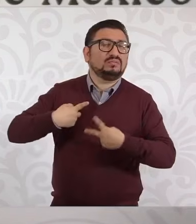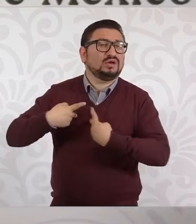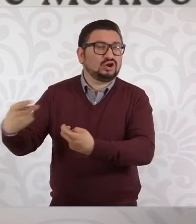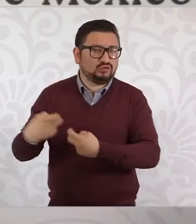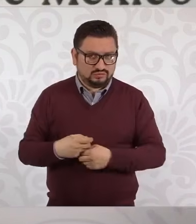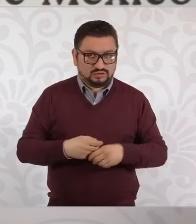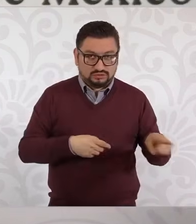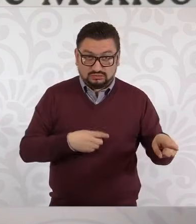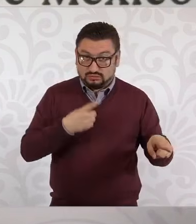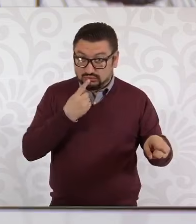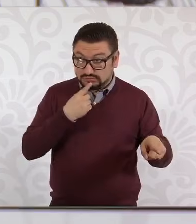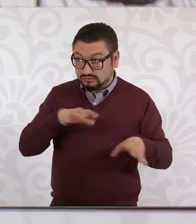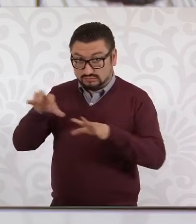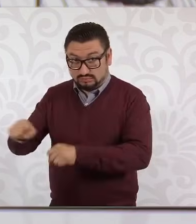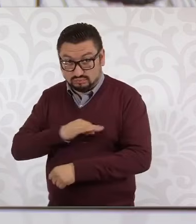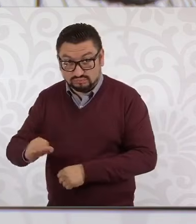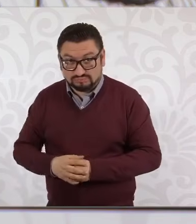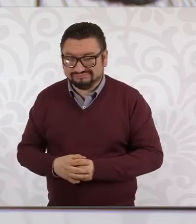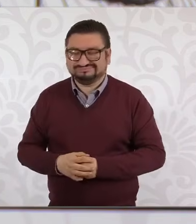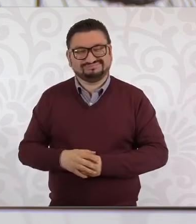deténgalo, el policía no lo puede detener